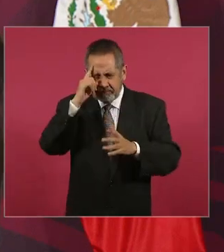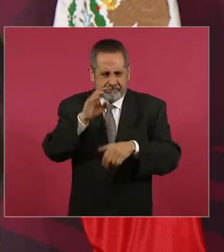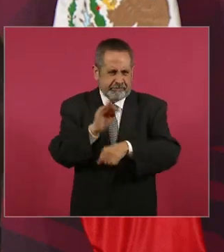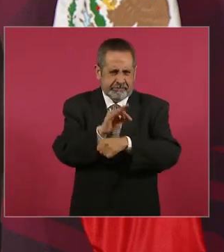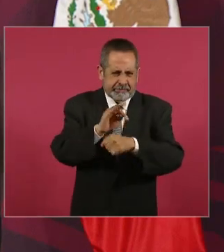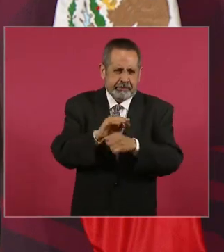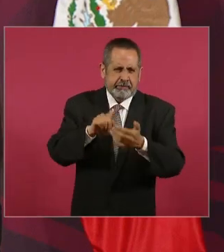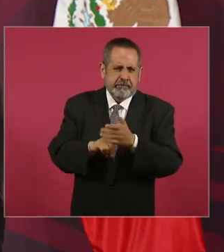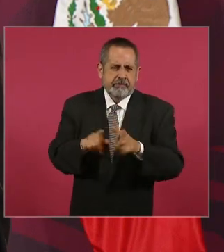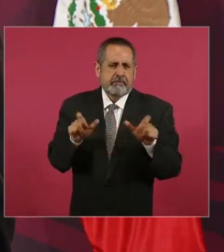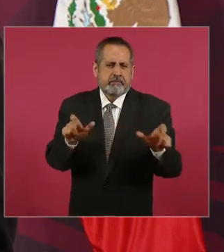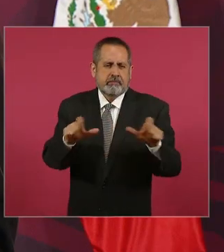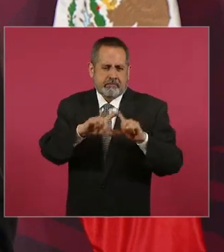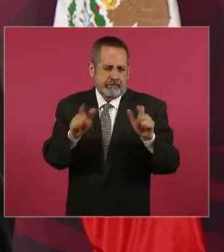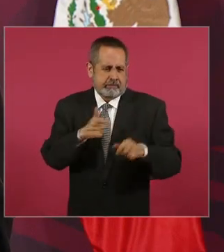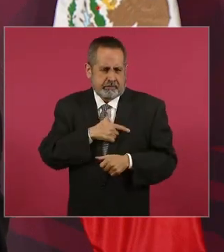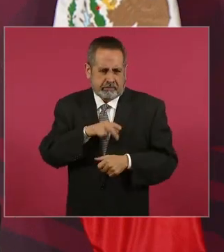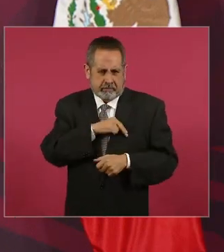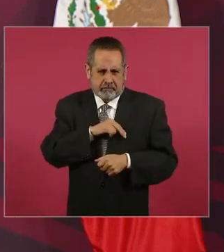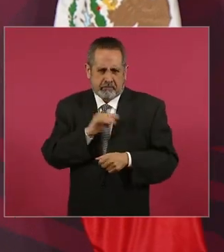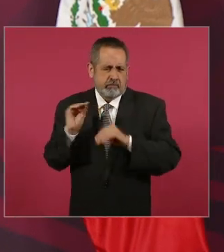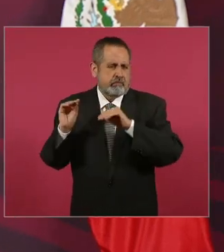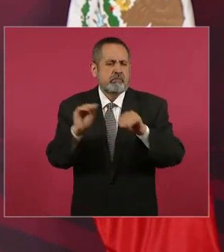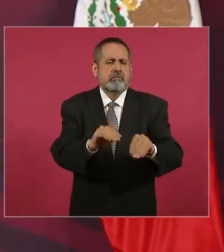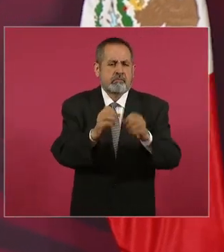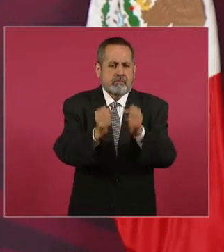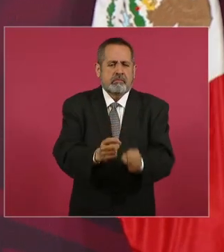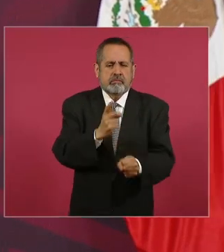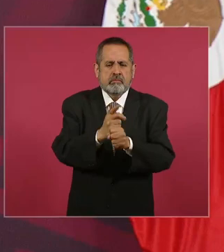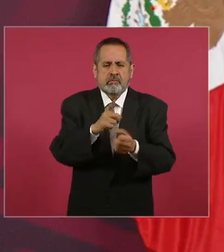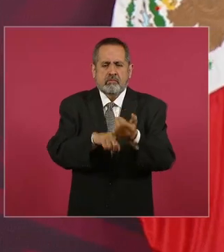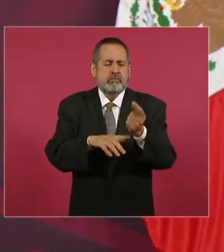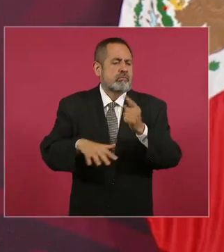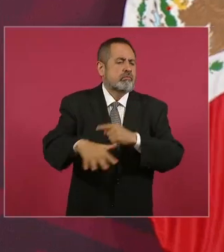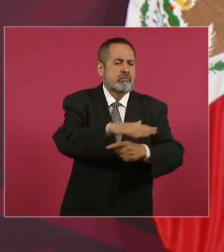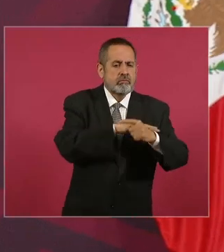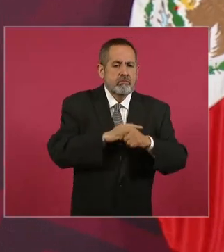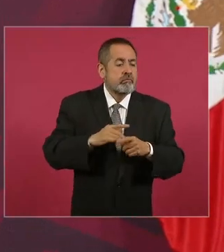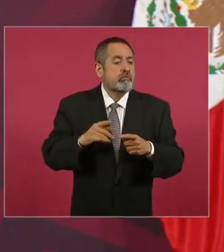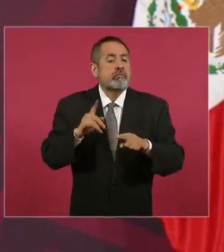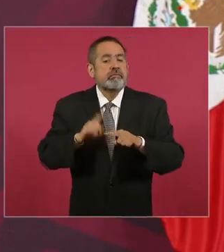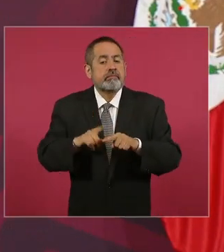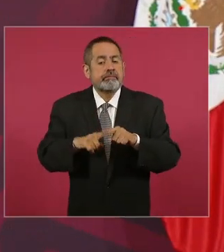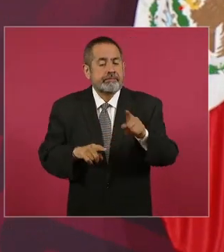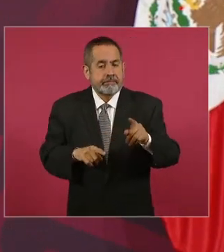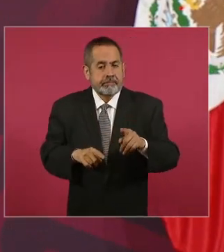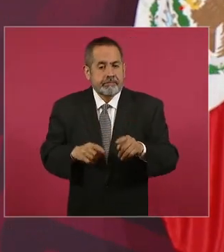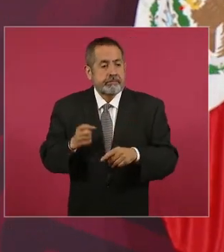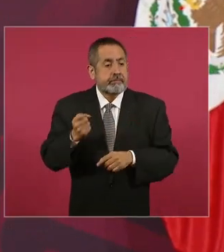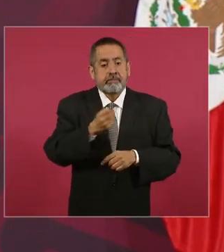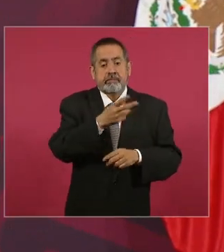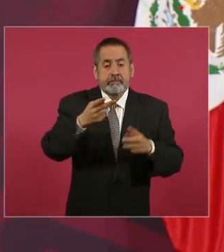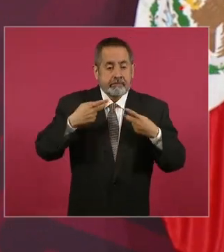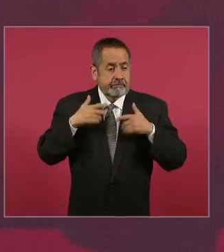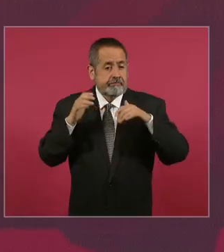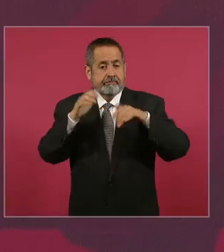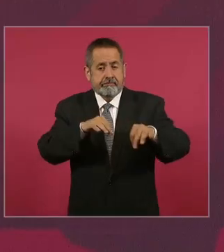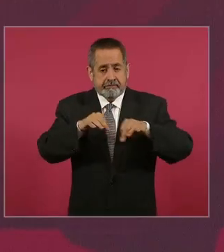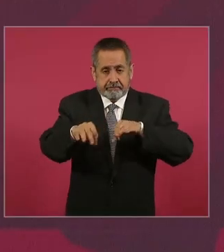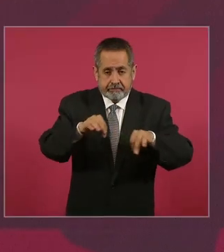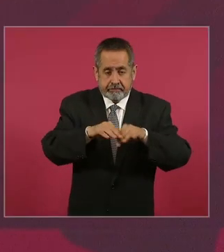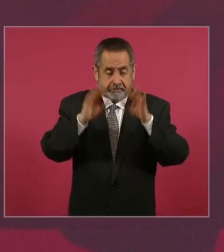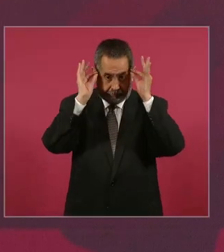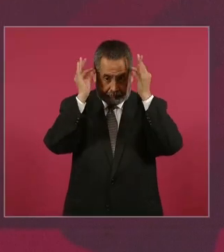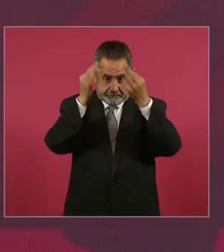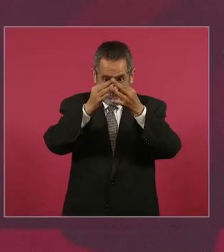proteger y dar seguridad a quienes van a trabajar en la aduana,